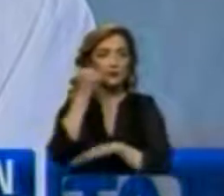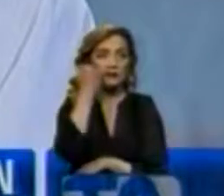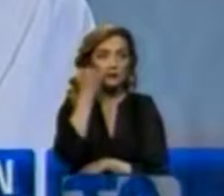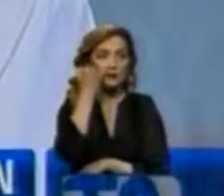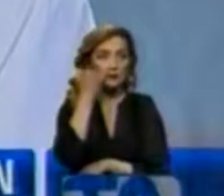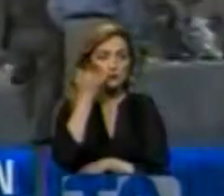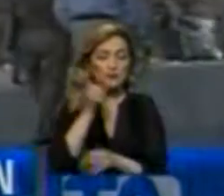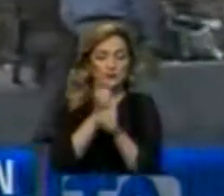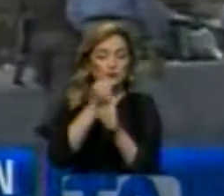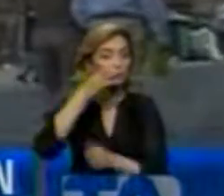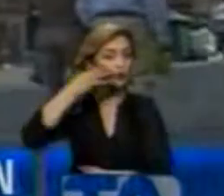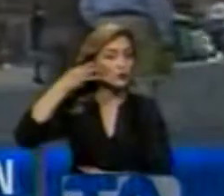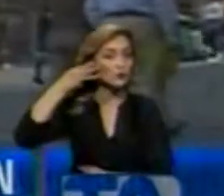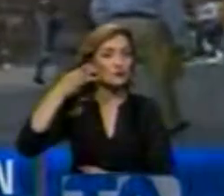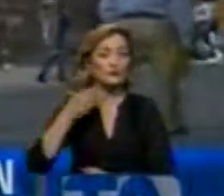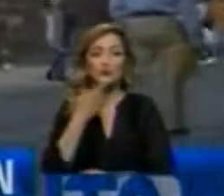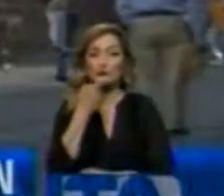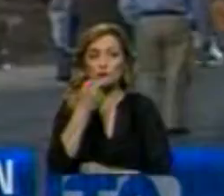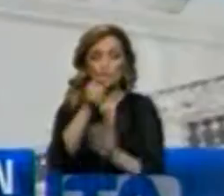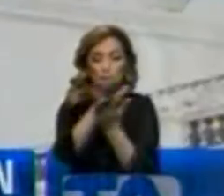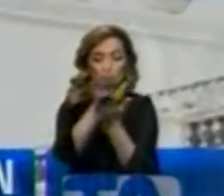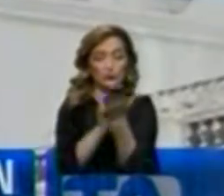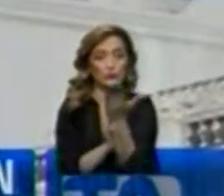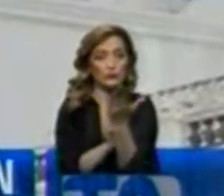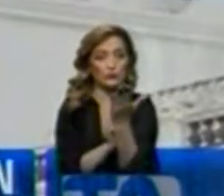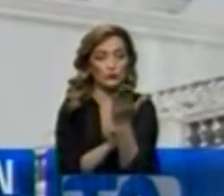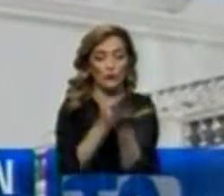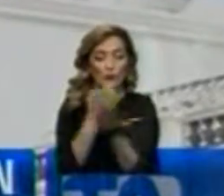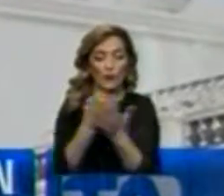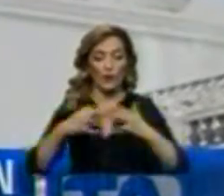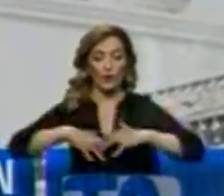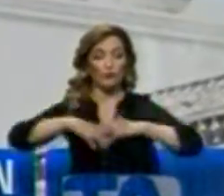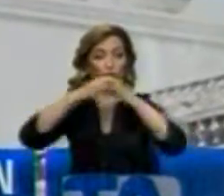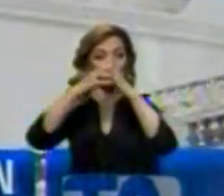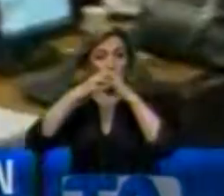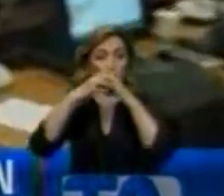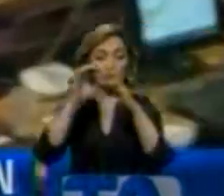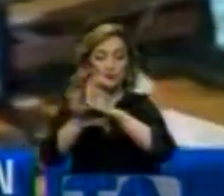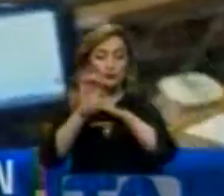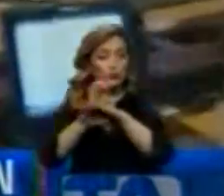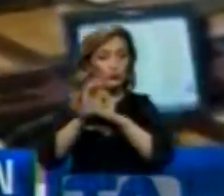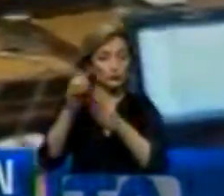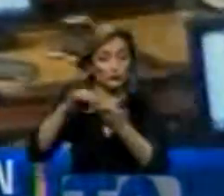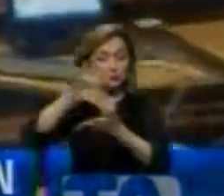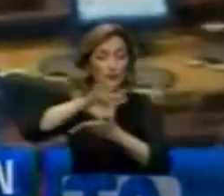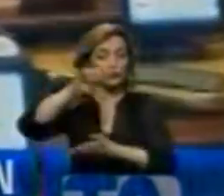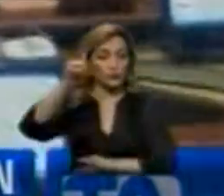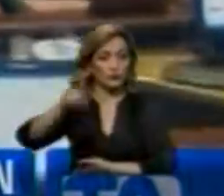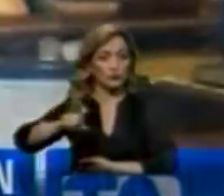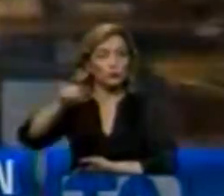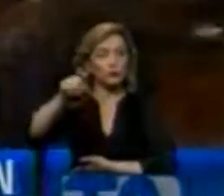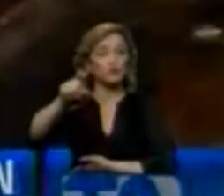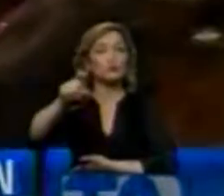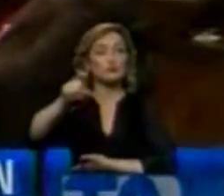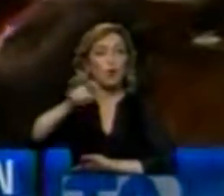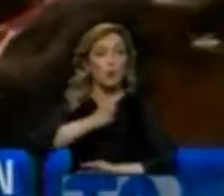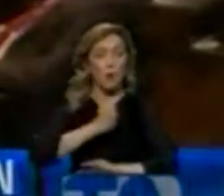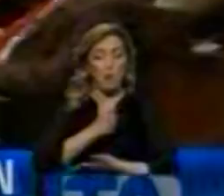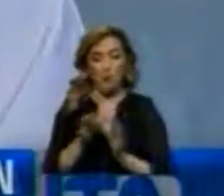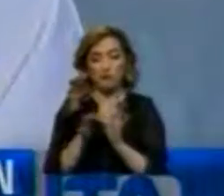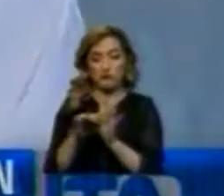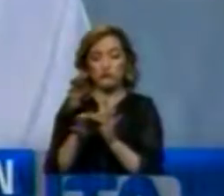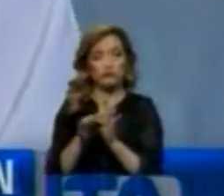de la Amazonía, asegura que el proyecto de crecimiento económico que presentó el Ejecutivo en la Asamblea debe tener también sus